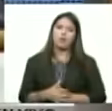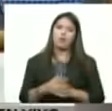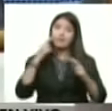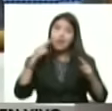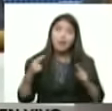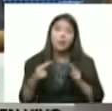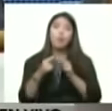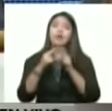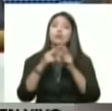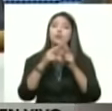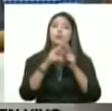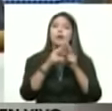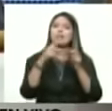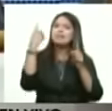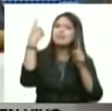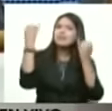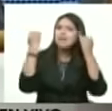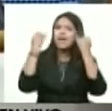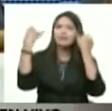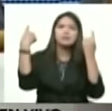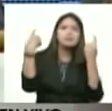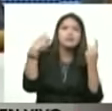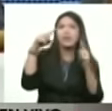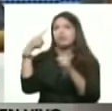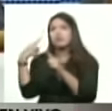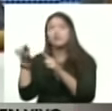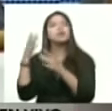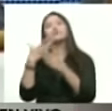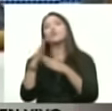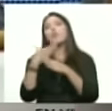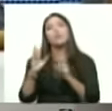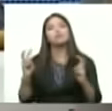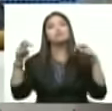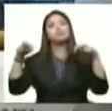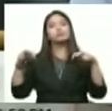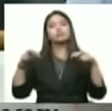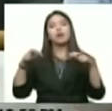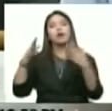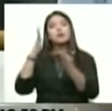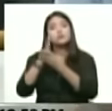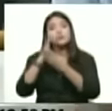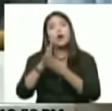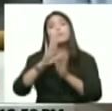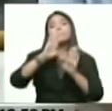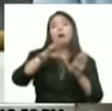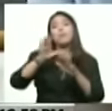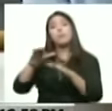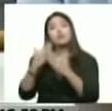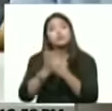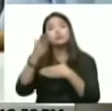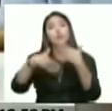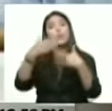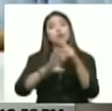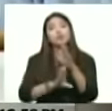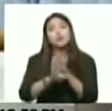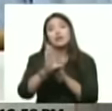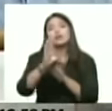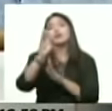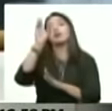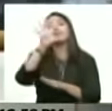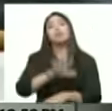encuentro de los diversos, en la diferencia buscar los puntos para apoyarnos en un proceso de